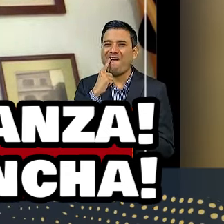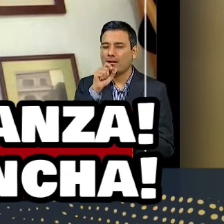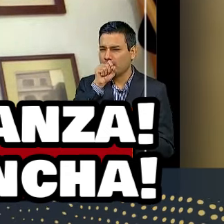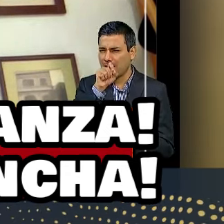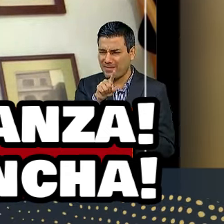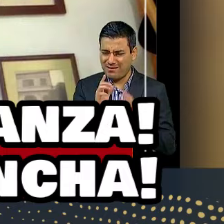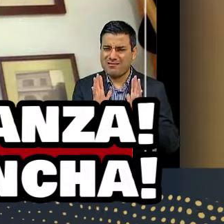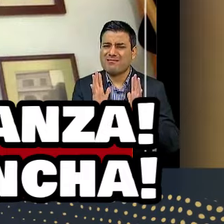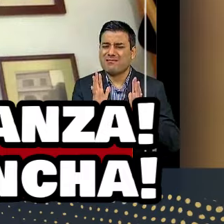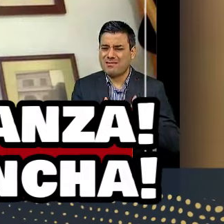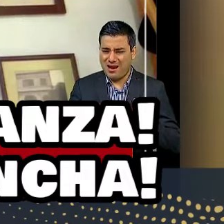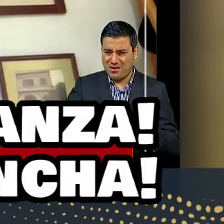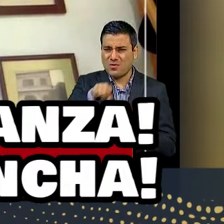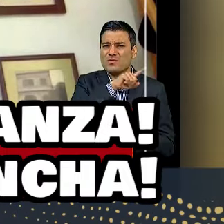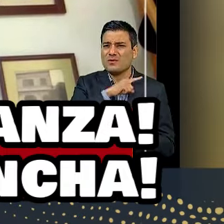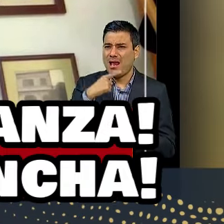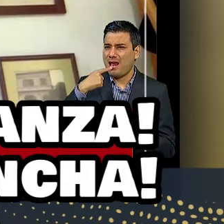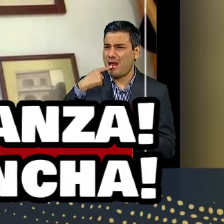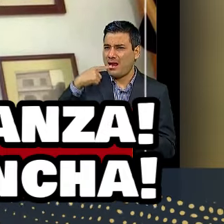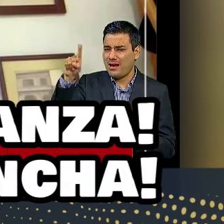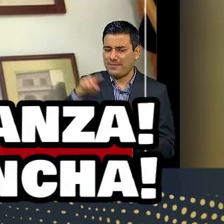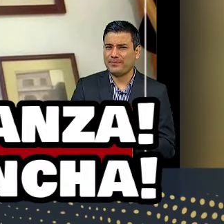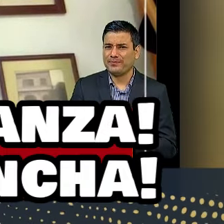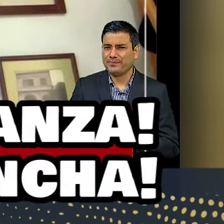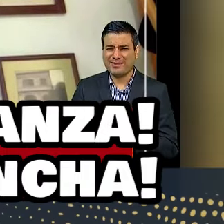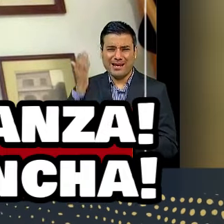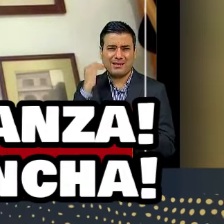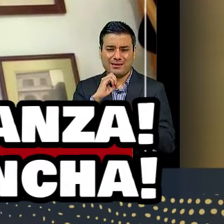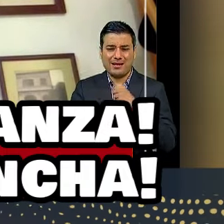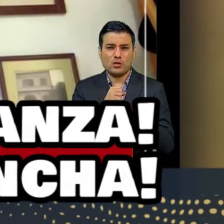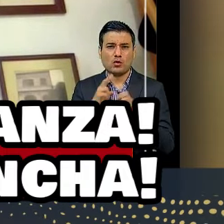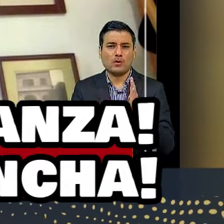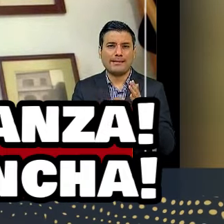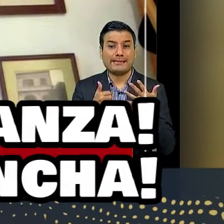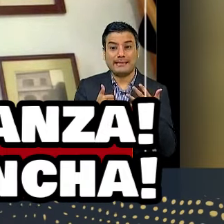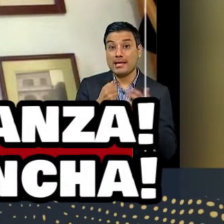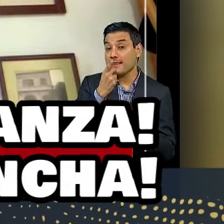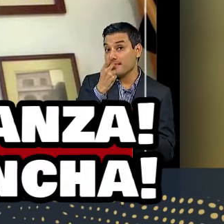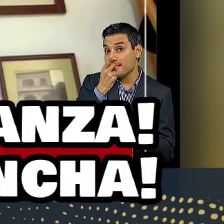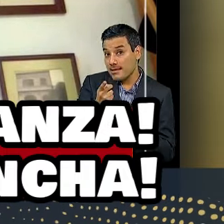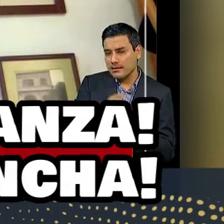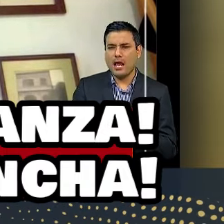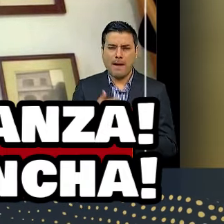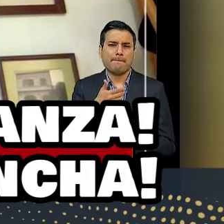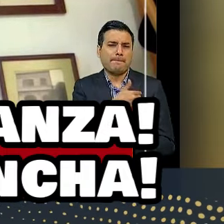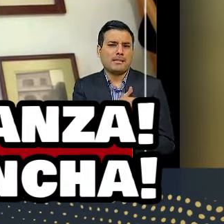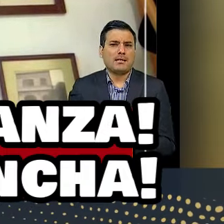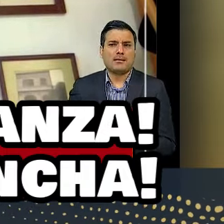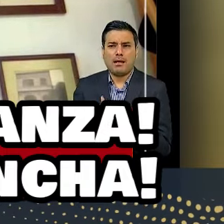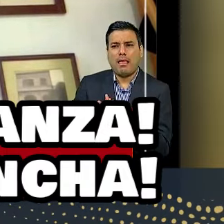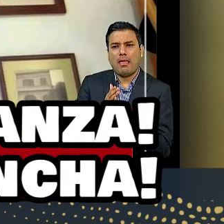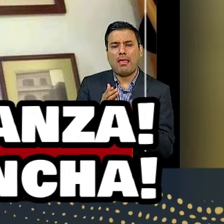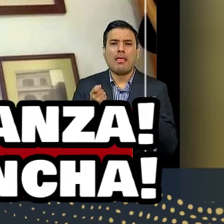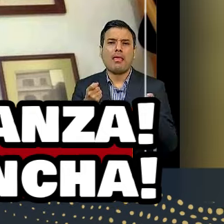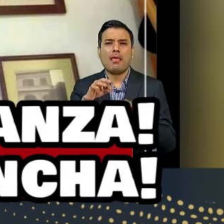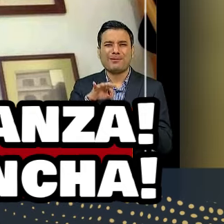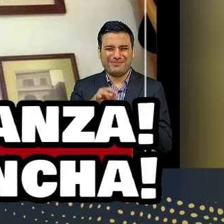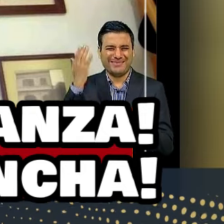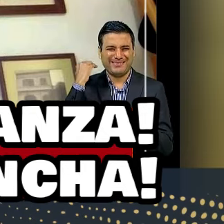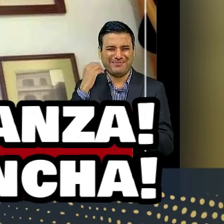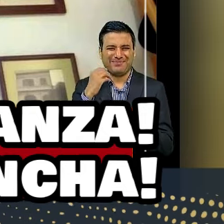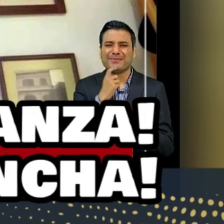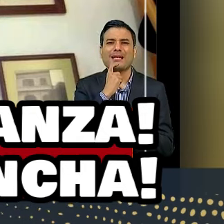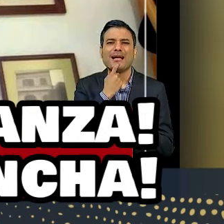hemos denunciado lo hemos dicho aquí mismo el consejo esa actitud que se tuvo en 2006 de señalar la intervención ilegal del presidente con esa expresión de cate